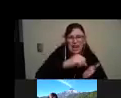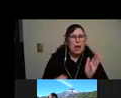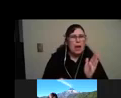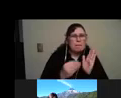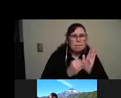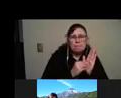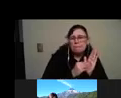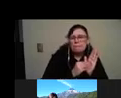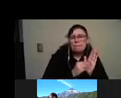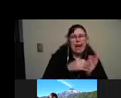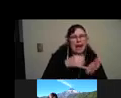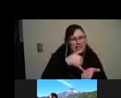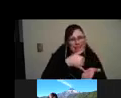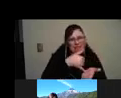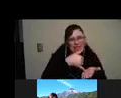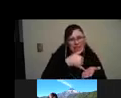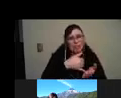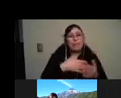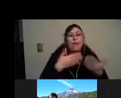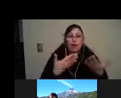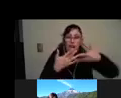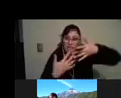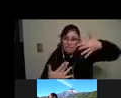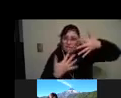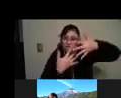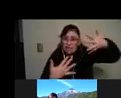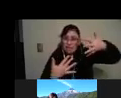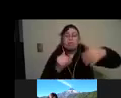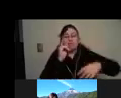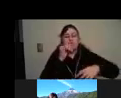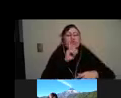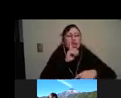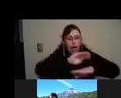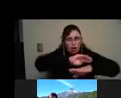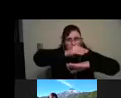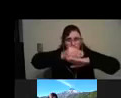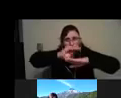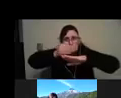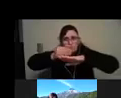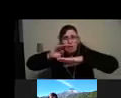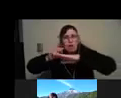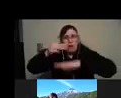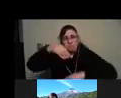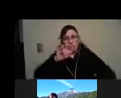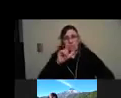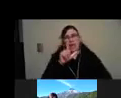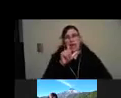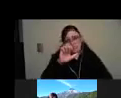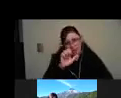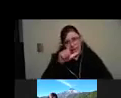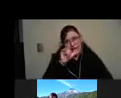están parcialmente mielinizadas todavía, lo que significa que si hay una epiléptica es mucho más